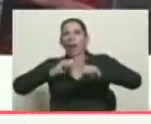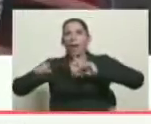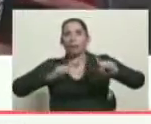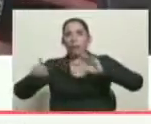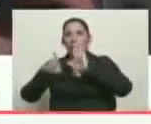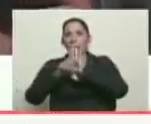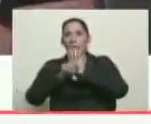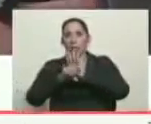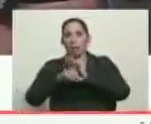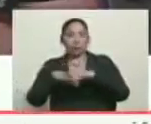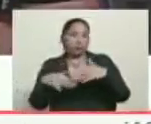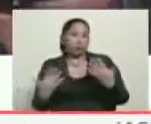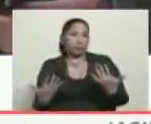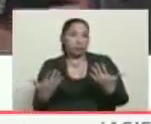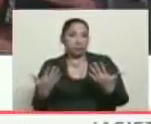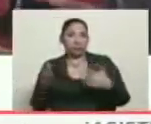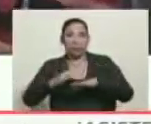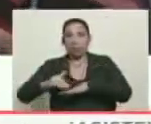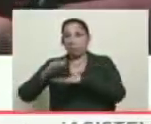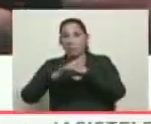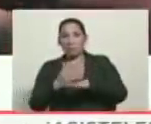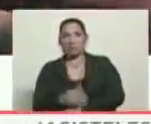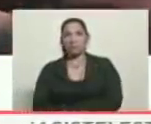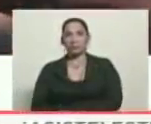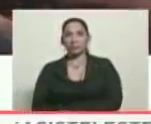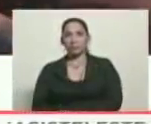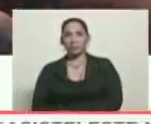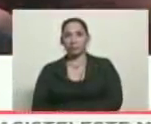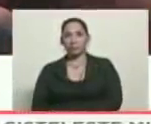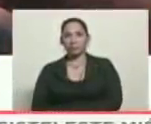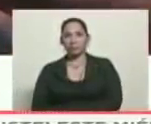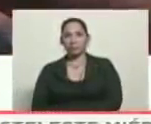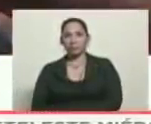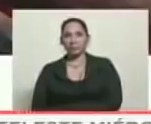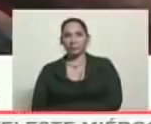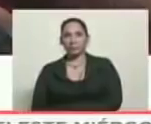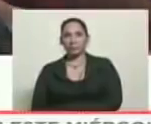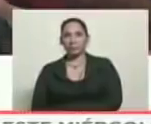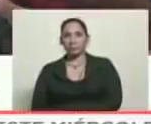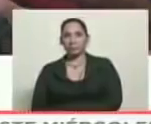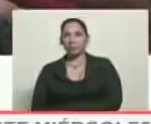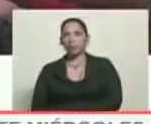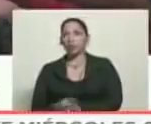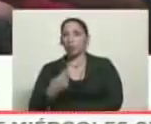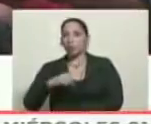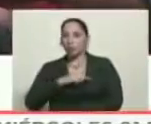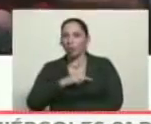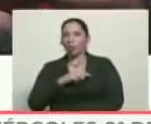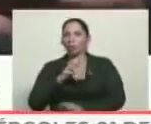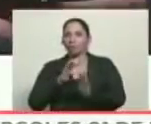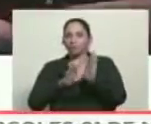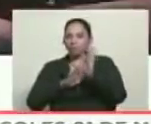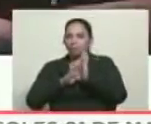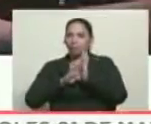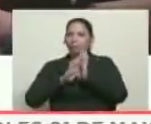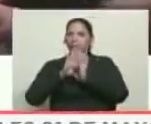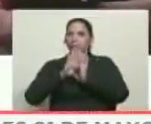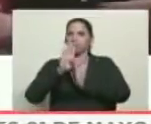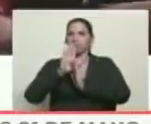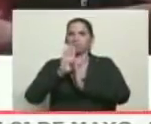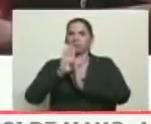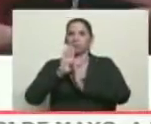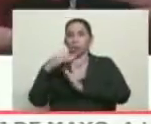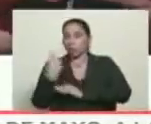Vamos a ver qué viene ahora. Esto va, ¿cómo se llaman? En pleno desarrollo. Nosotros solo estamos haciendo lo que nos